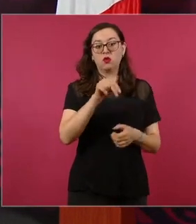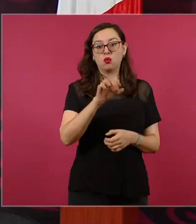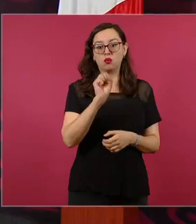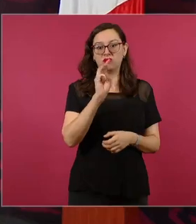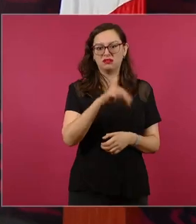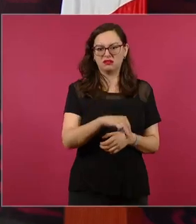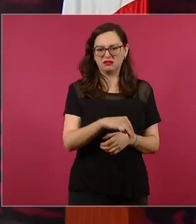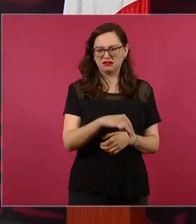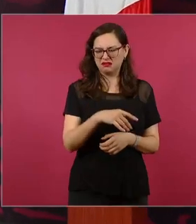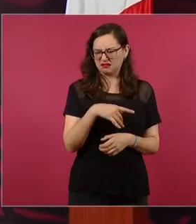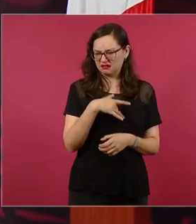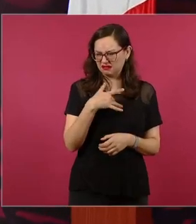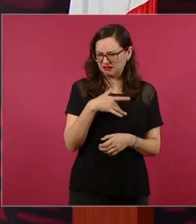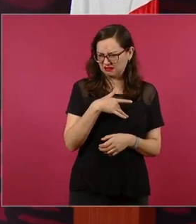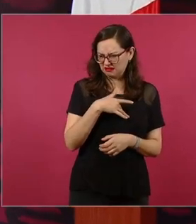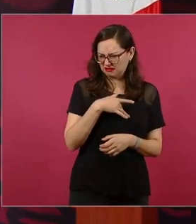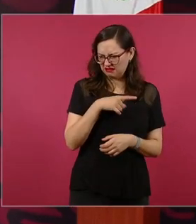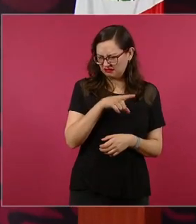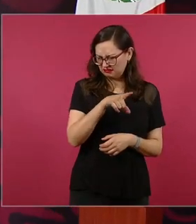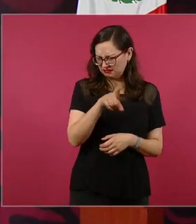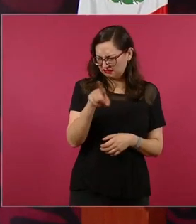¿Cómo el pueblo va a elegir?